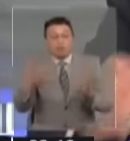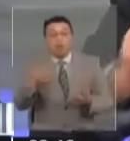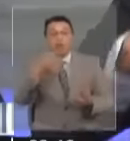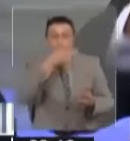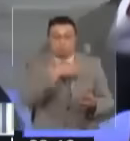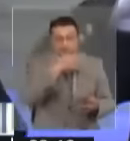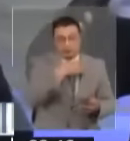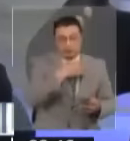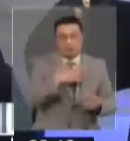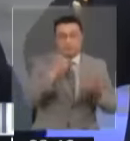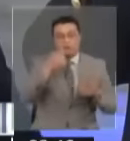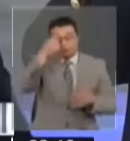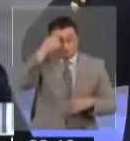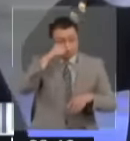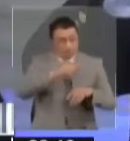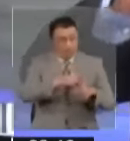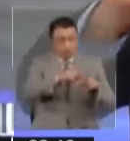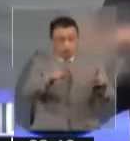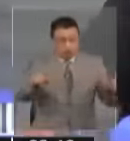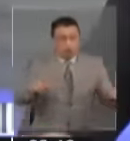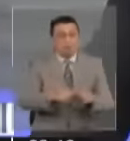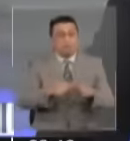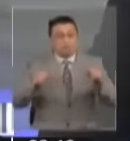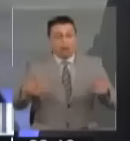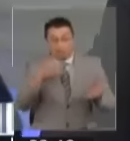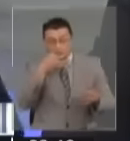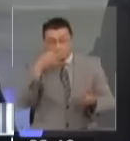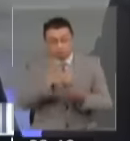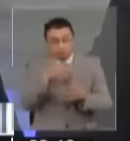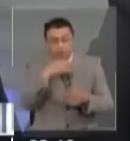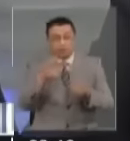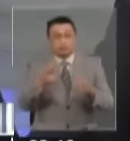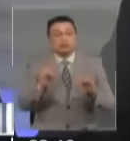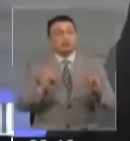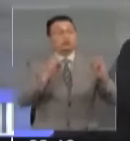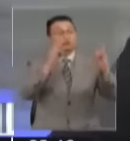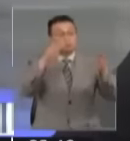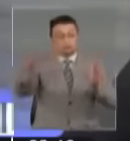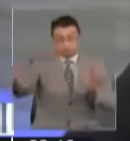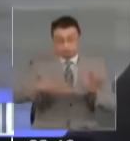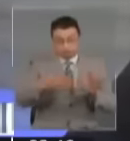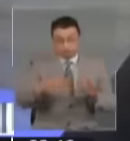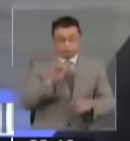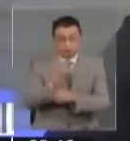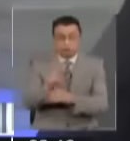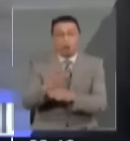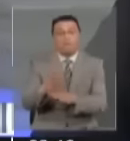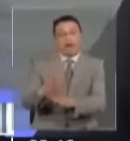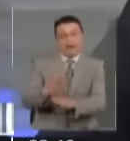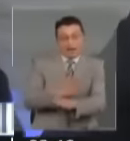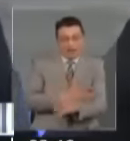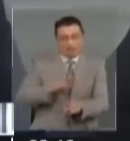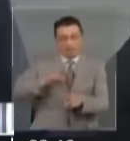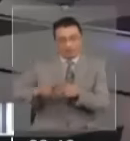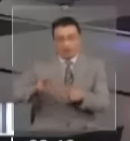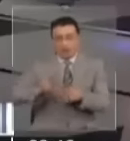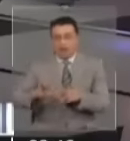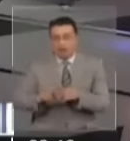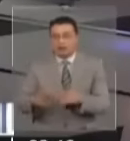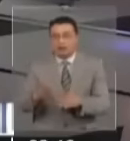estamos en una sociedad enferma y más encima lo que estamos construyendo son instalaciones para atender y no estamos previniendo. Por tanto, pero déjame,